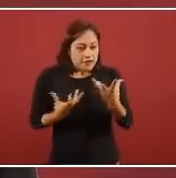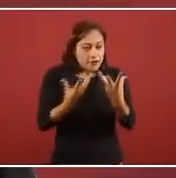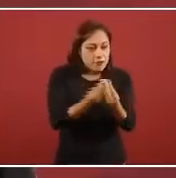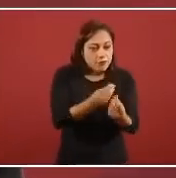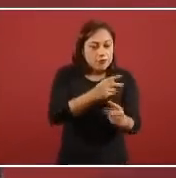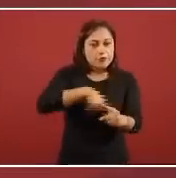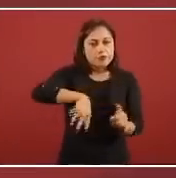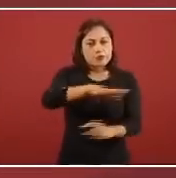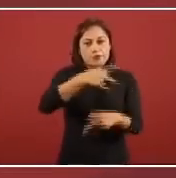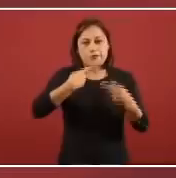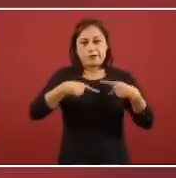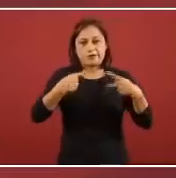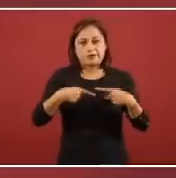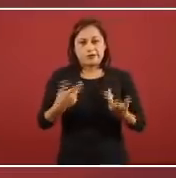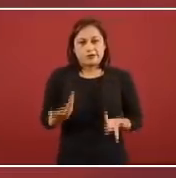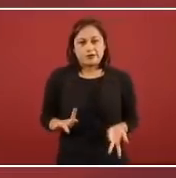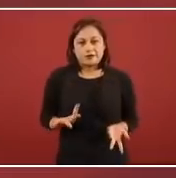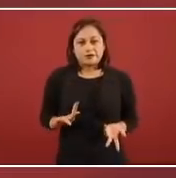Los periodistas estaban